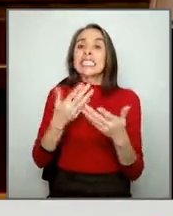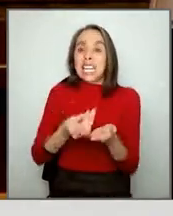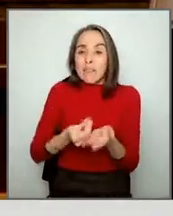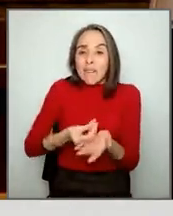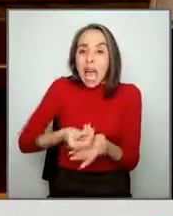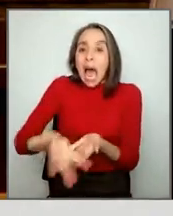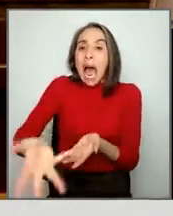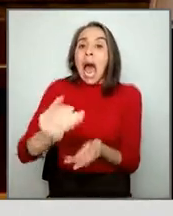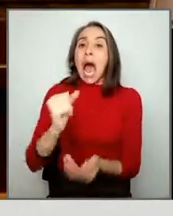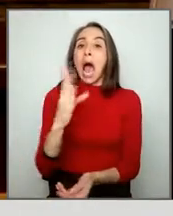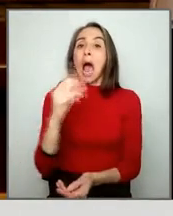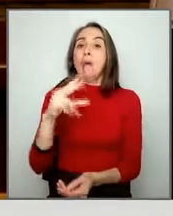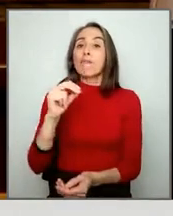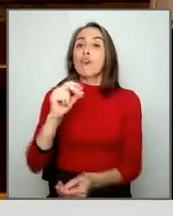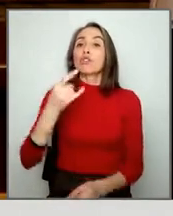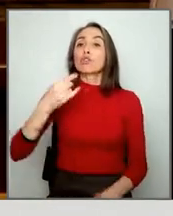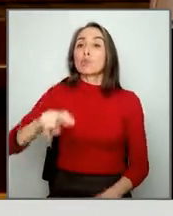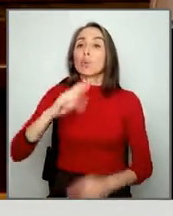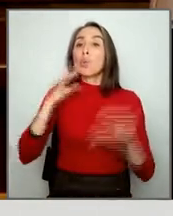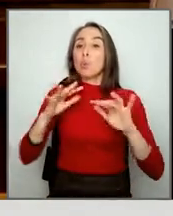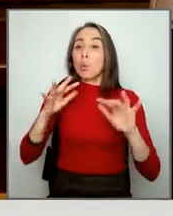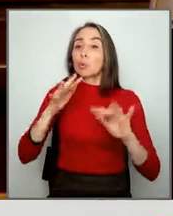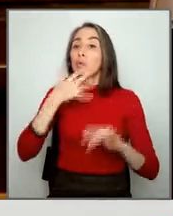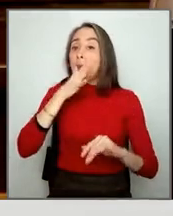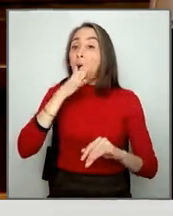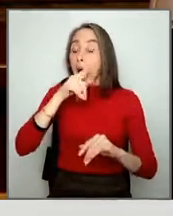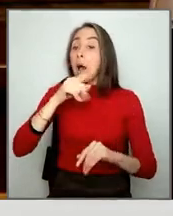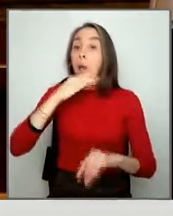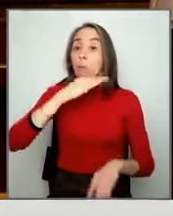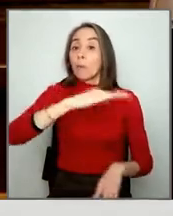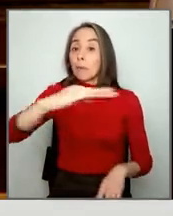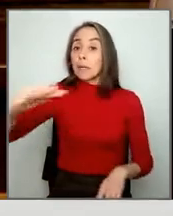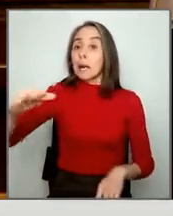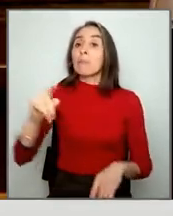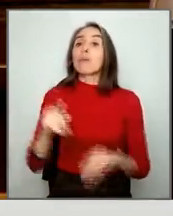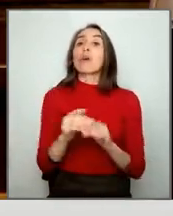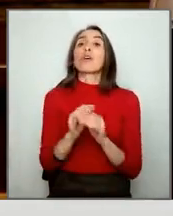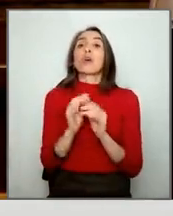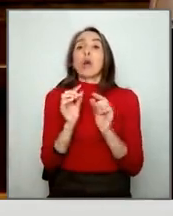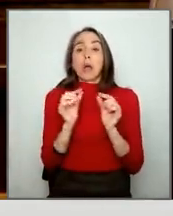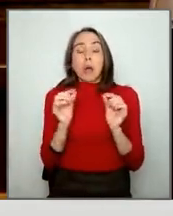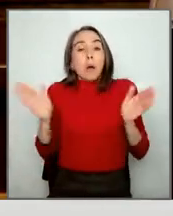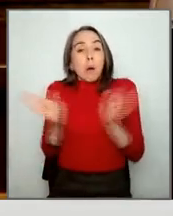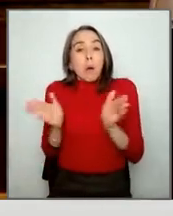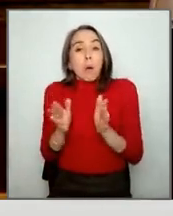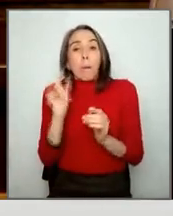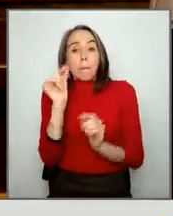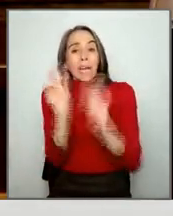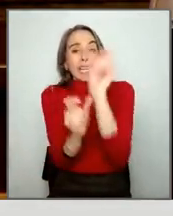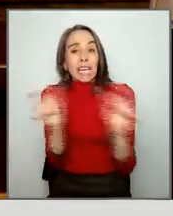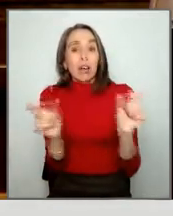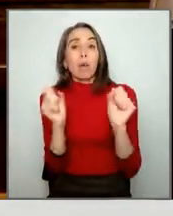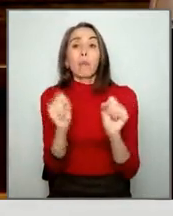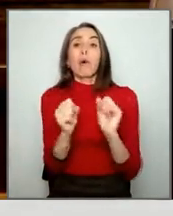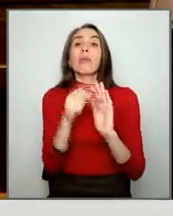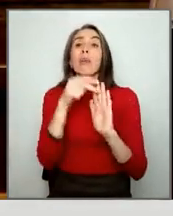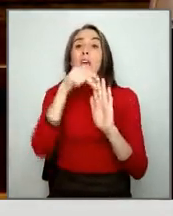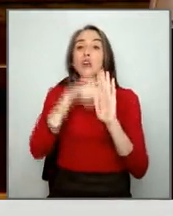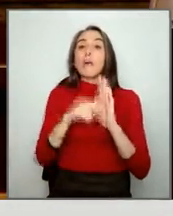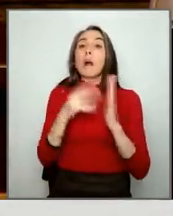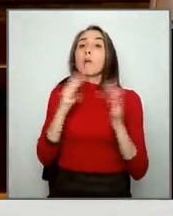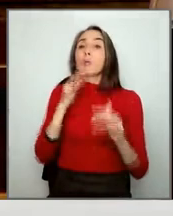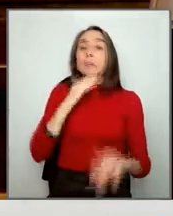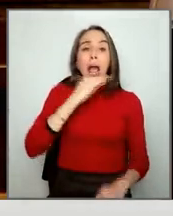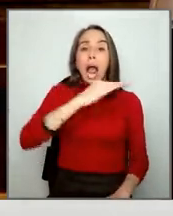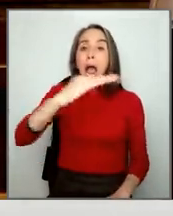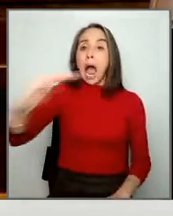en la agricultura del Sur esta medida de incorporación a una pequeña escala Norma la actividad agrícola y llena un vacío legal entregando